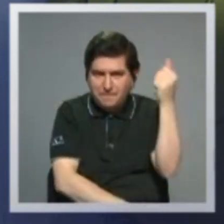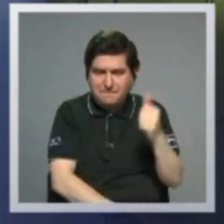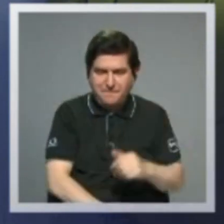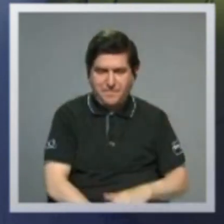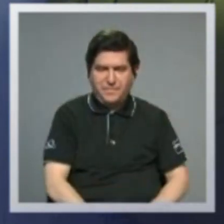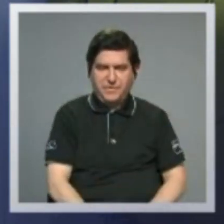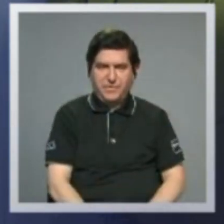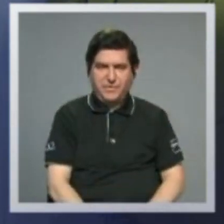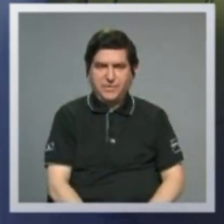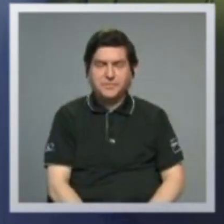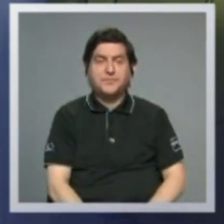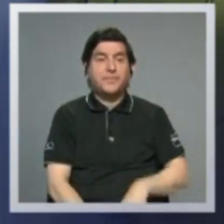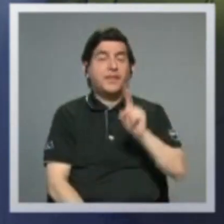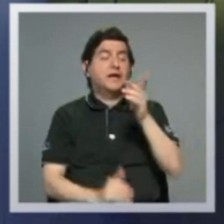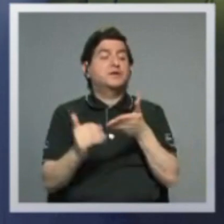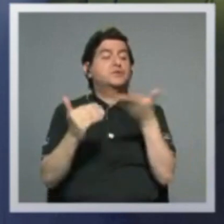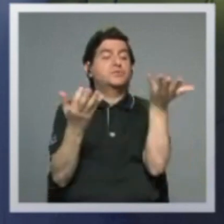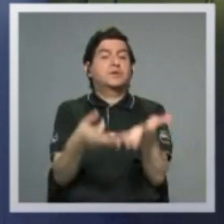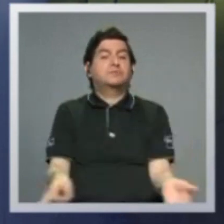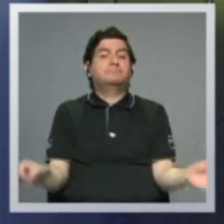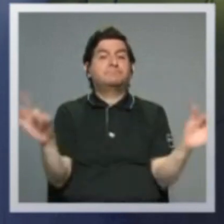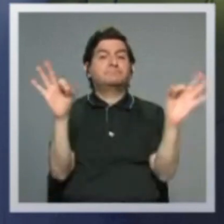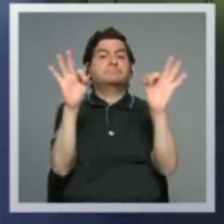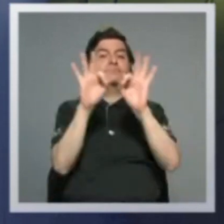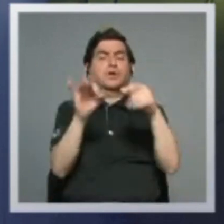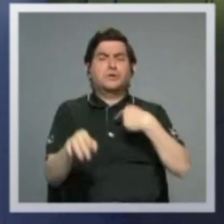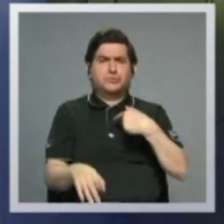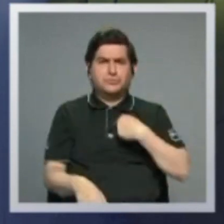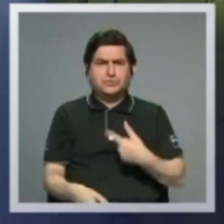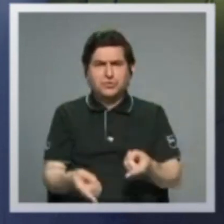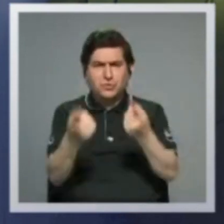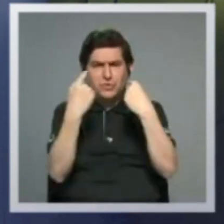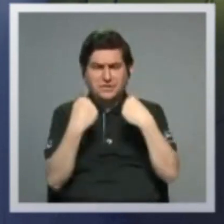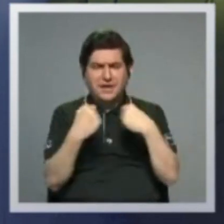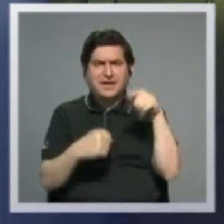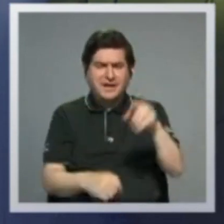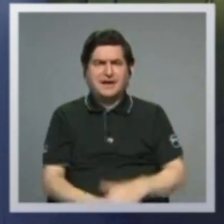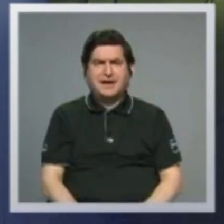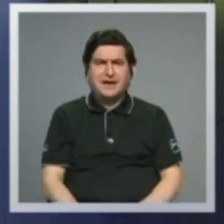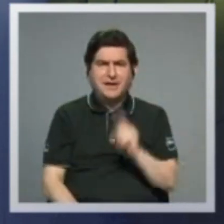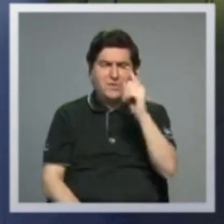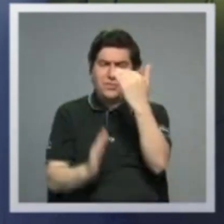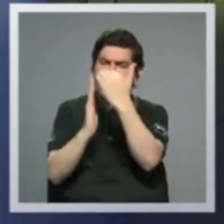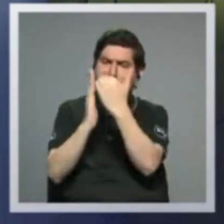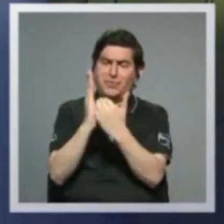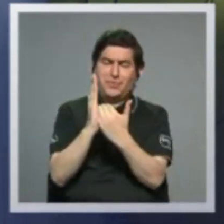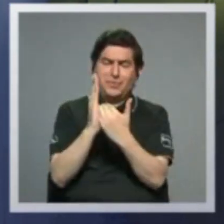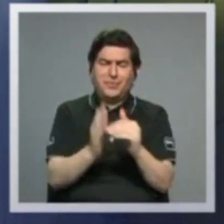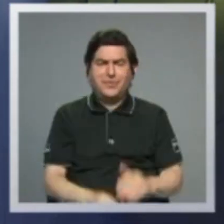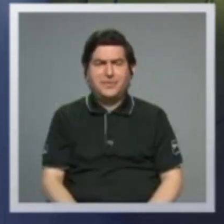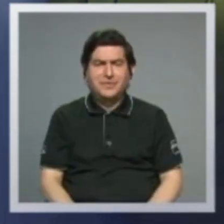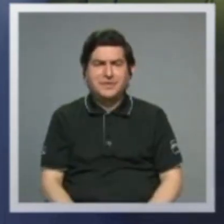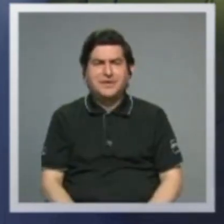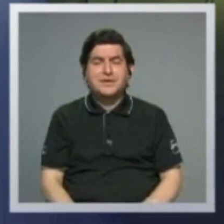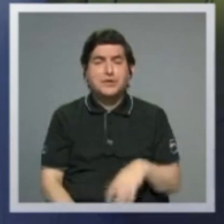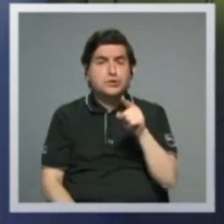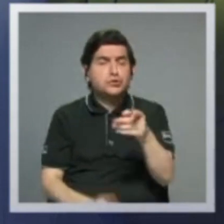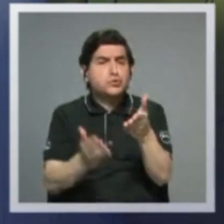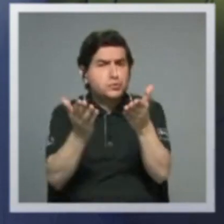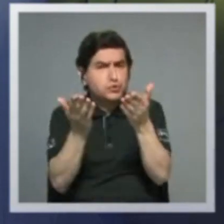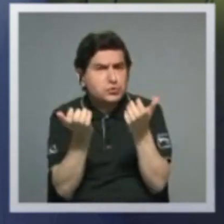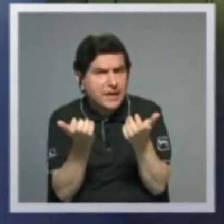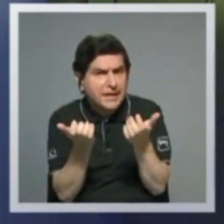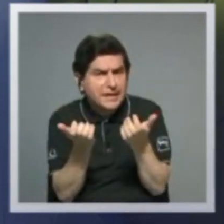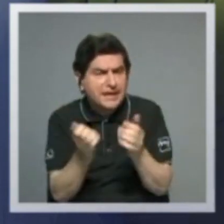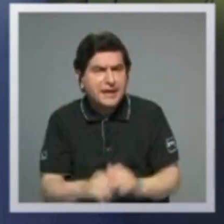Entonces, es uno de los elementos importantes. Yo traje aquí una numeralia, no la quiero leer porque es muy... Si quiere, don Carlos,